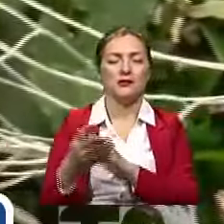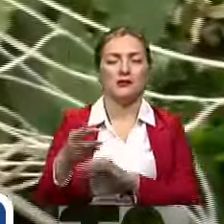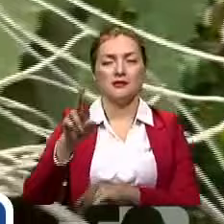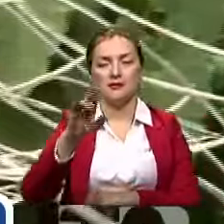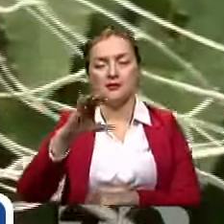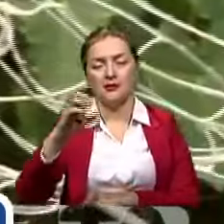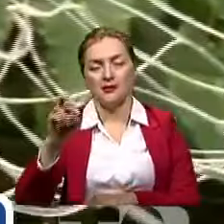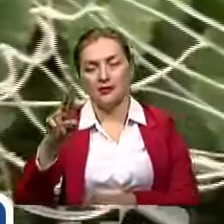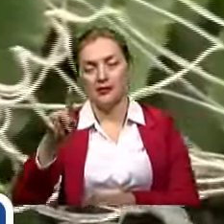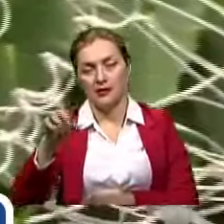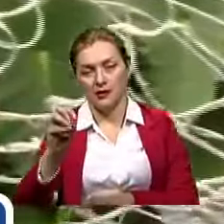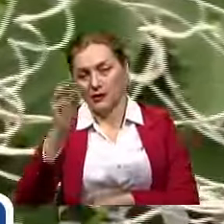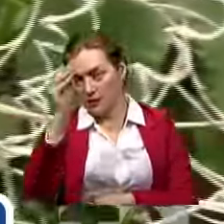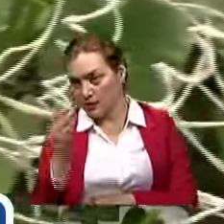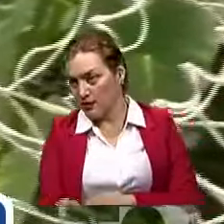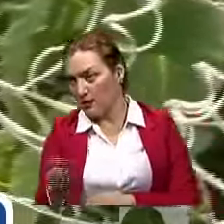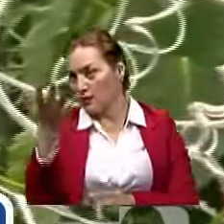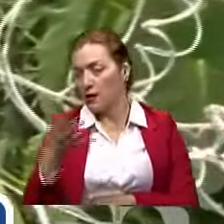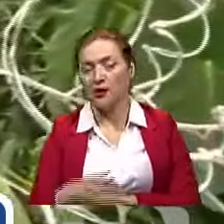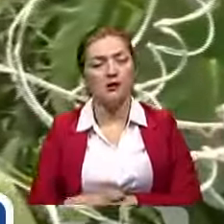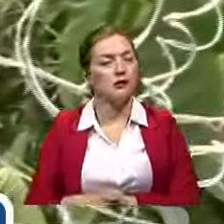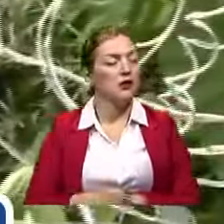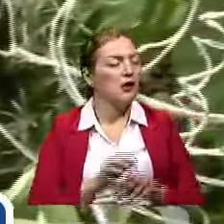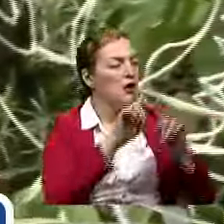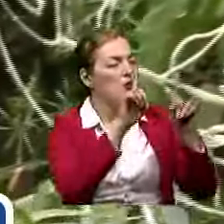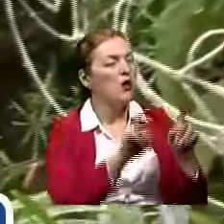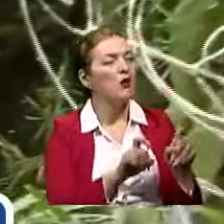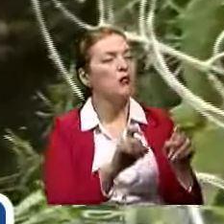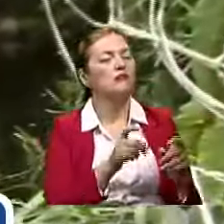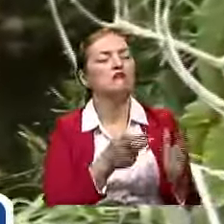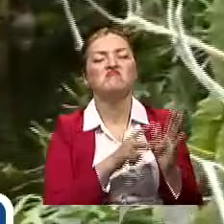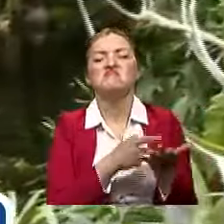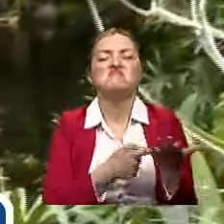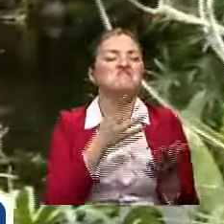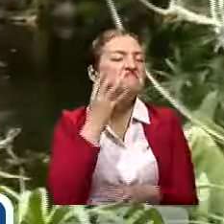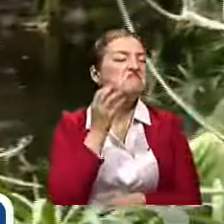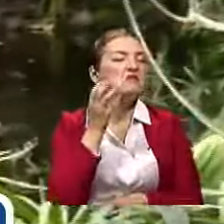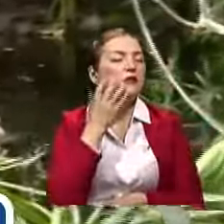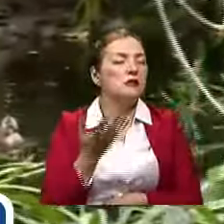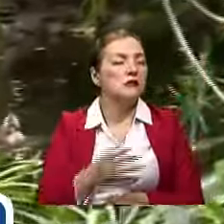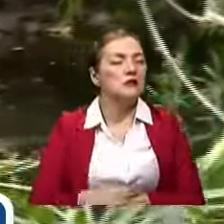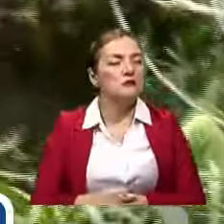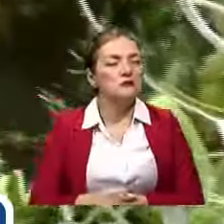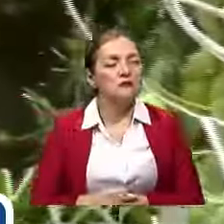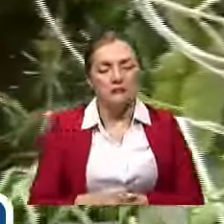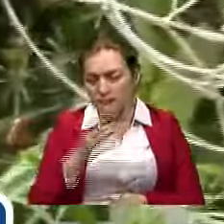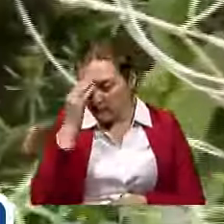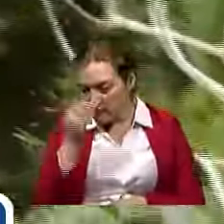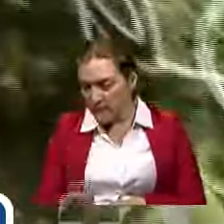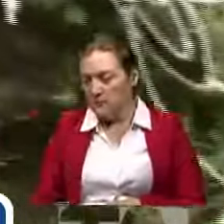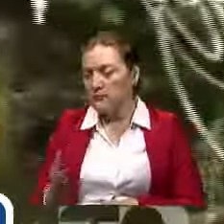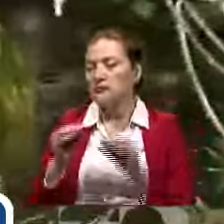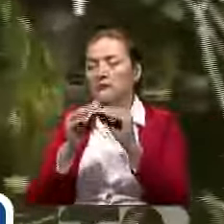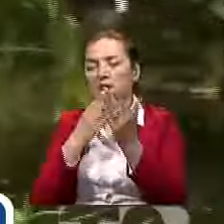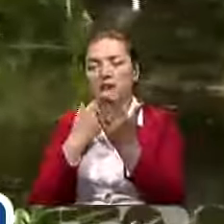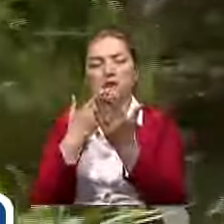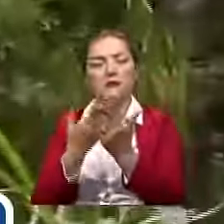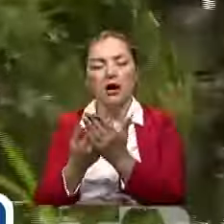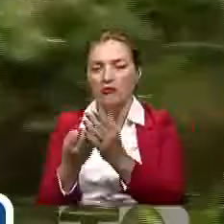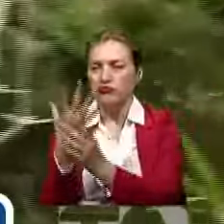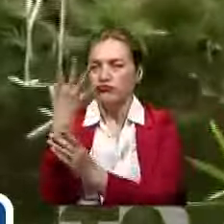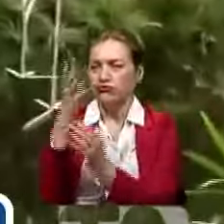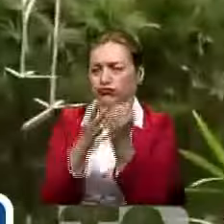Ricardo Zambrano. Muy buenos días. Bueno, cuéntenos de qué se trata esta experiencia, el Bosque de Luz. Buenos días, muchas gracias. Bueno, el Bosque de